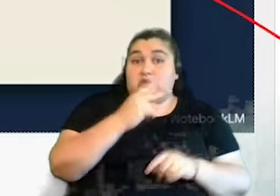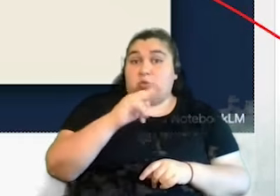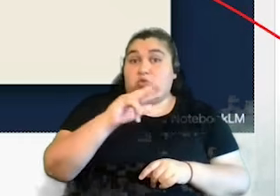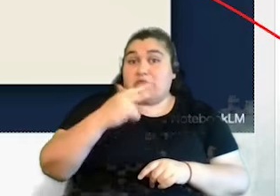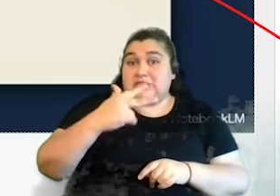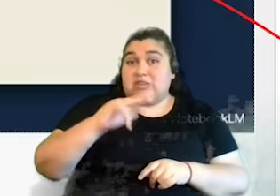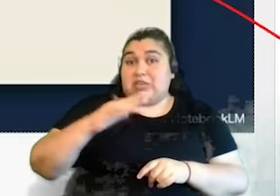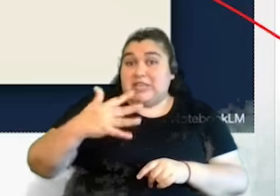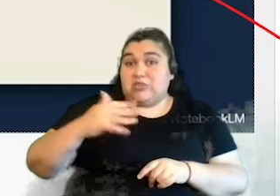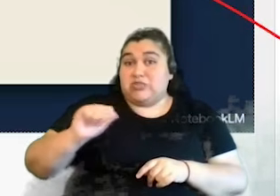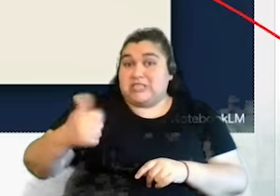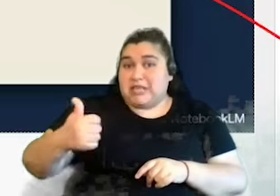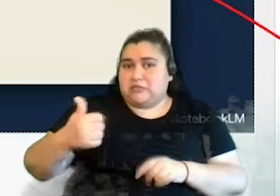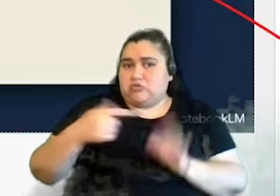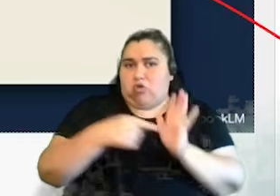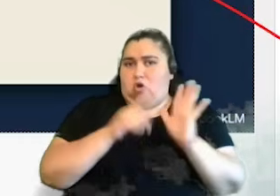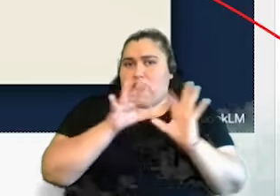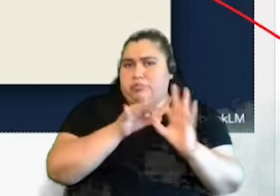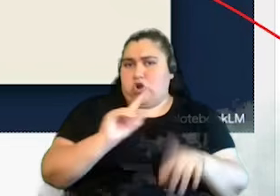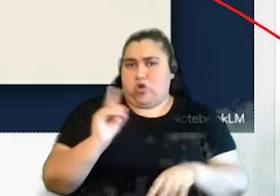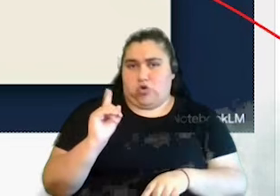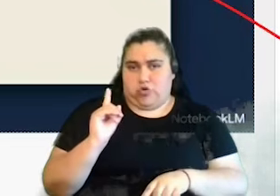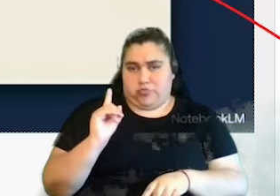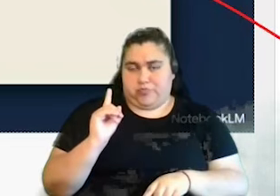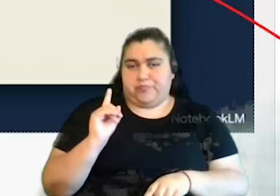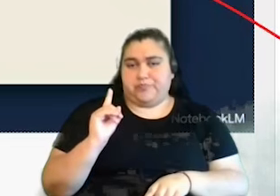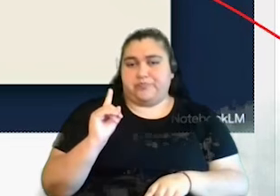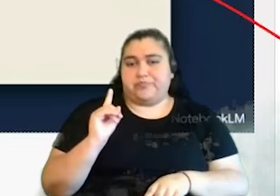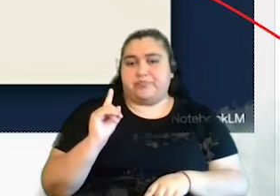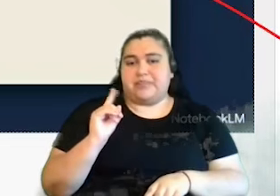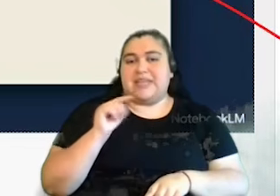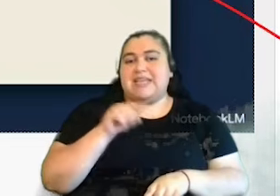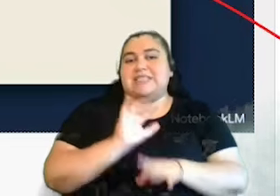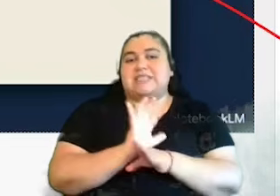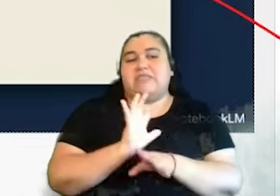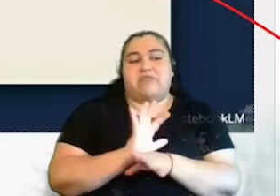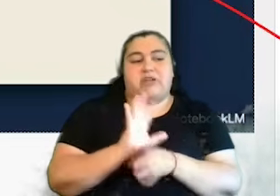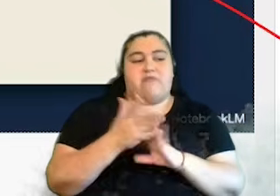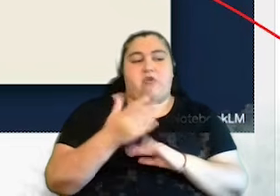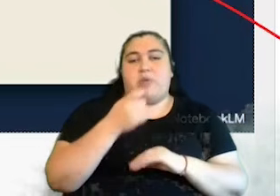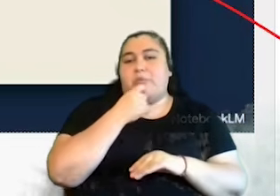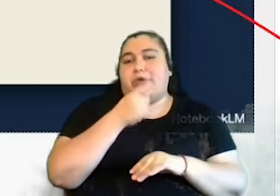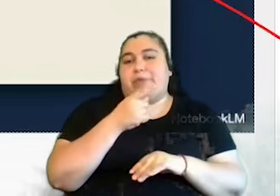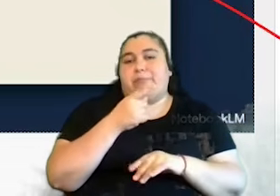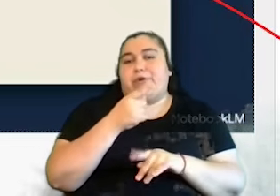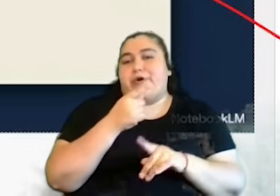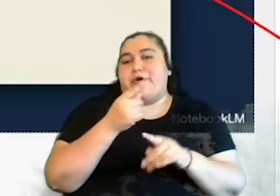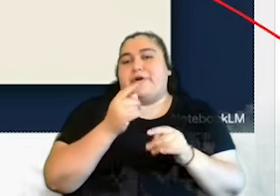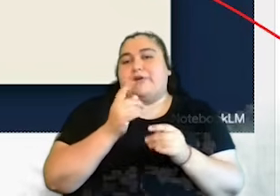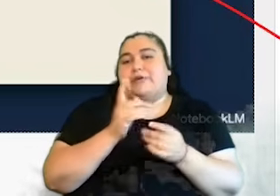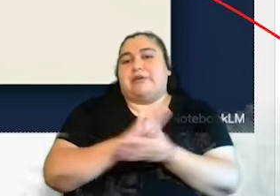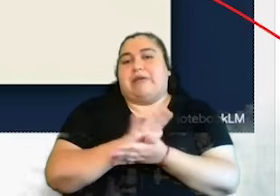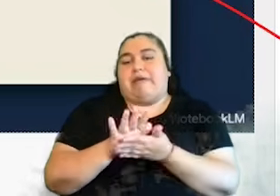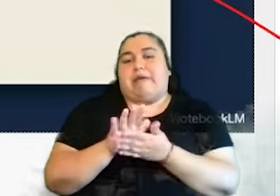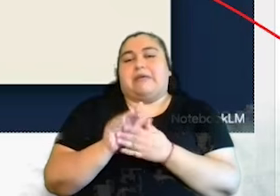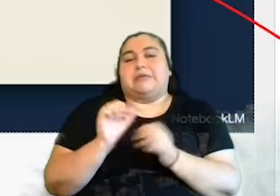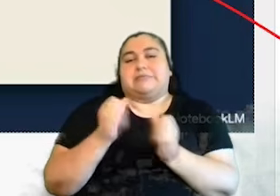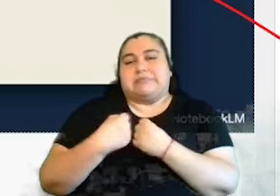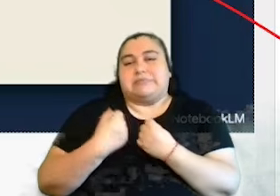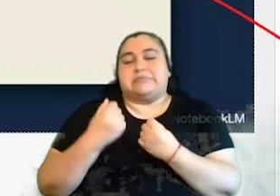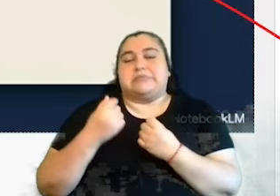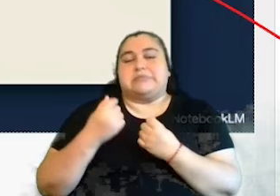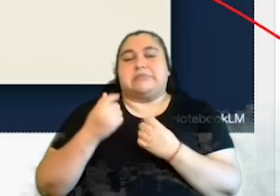quinto y sexto. Y esto es la evasión tributaria simple y agravada, la apropiación